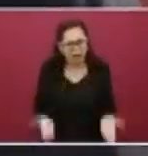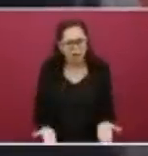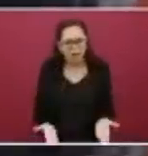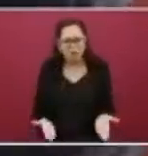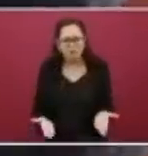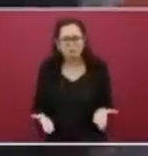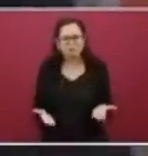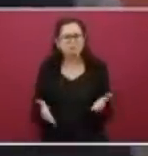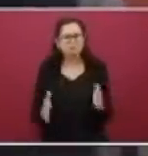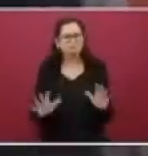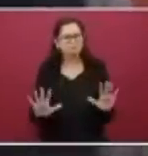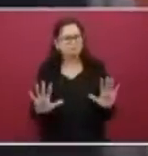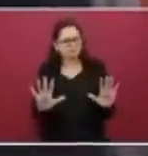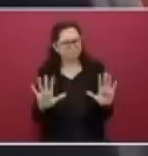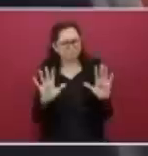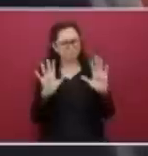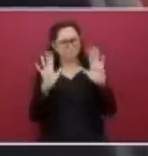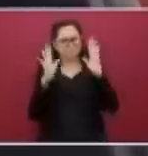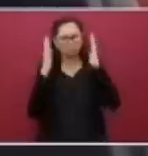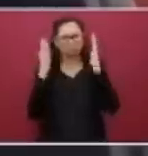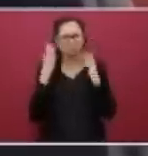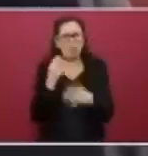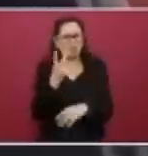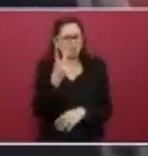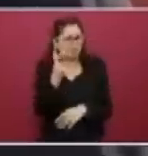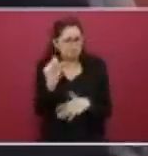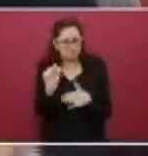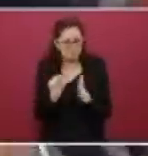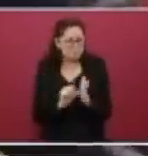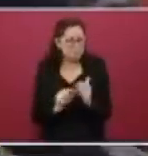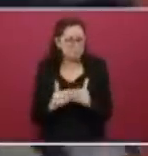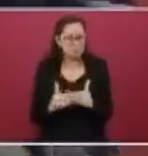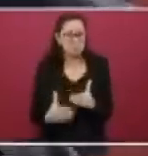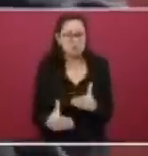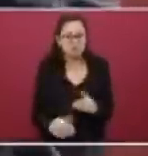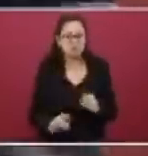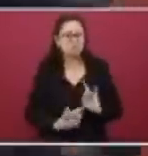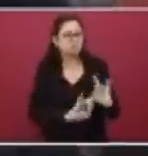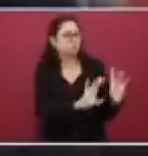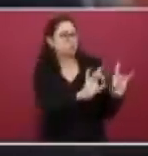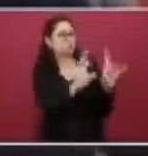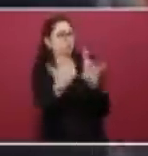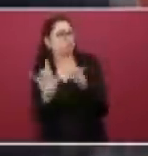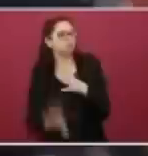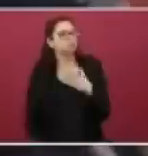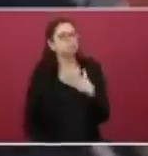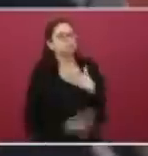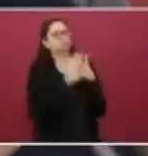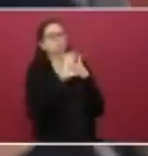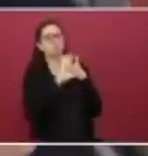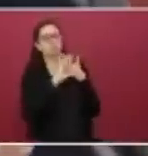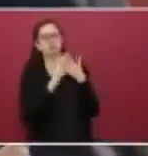llevamos un poco más de dos meses y ahí los tenemos ya entonces